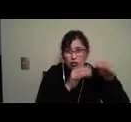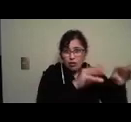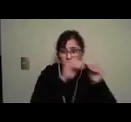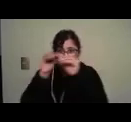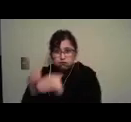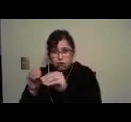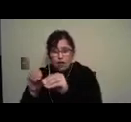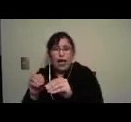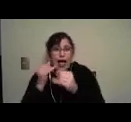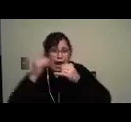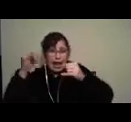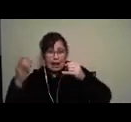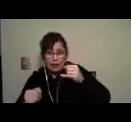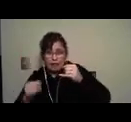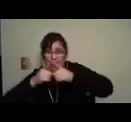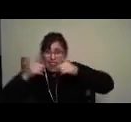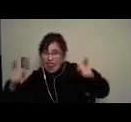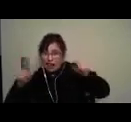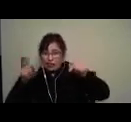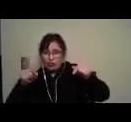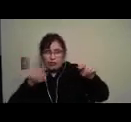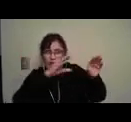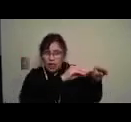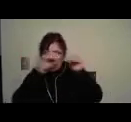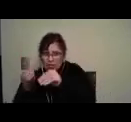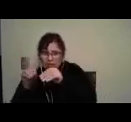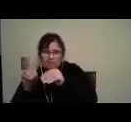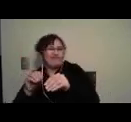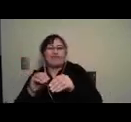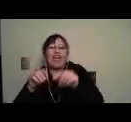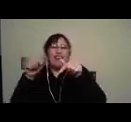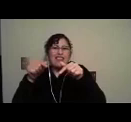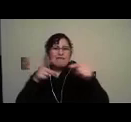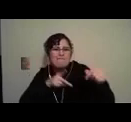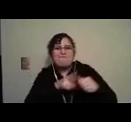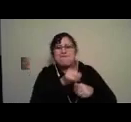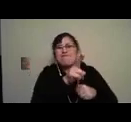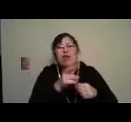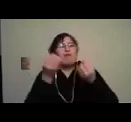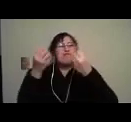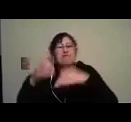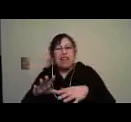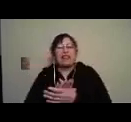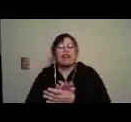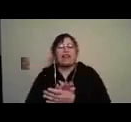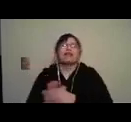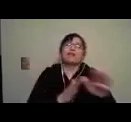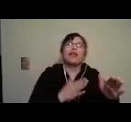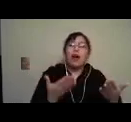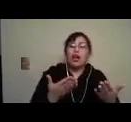algo que yo no le he dicho todavía es que cuando hablamos de demencia, algo que se ve muy, muy afectado en la demencia en la